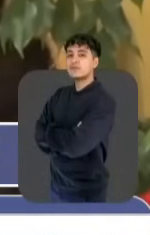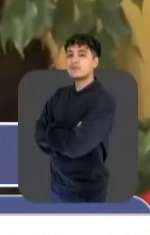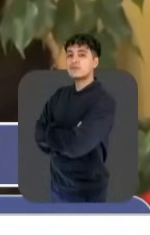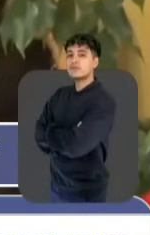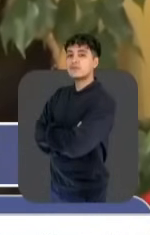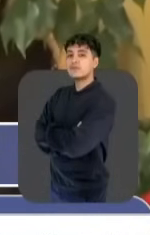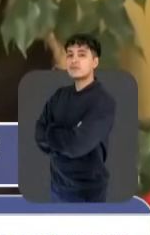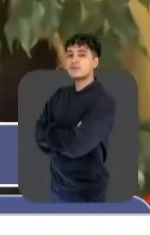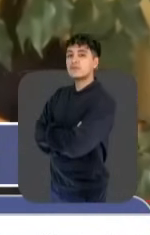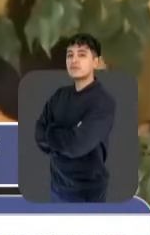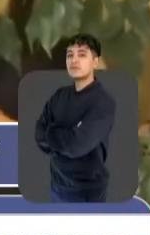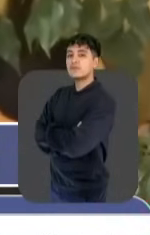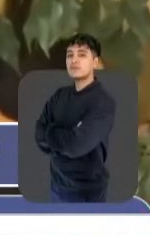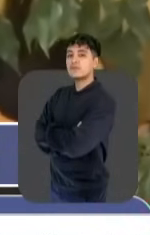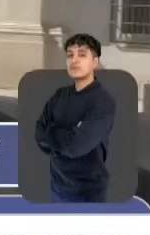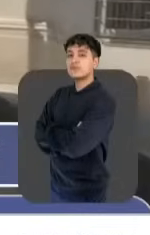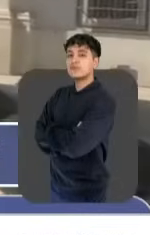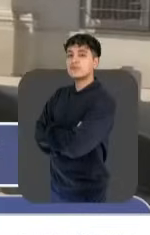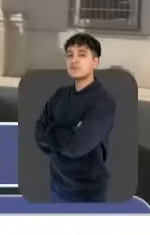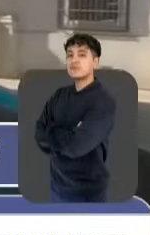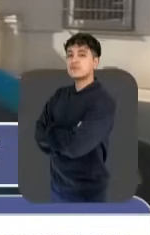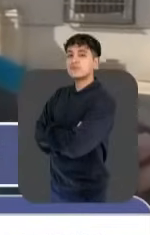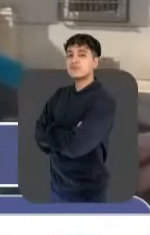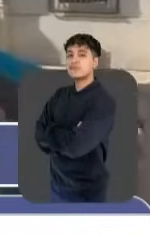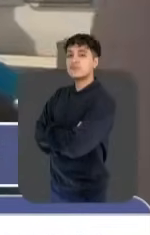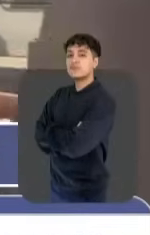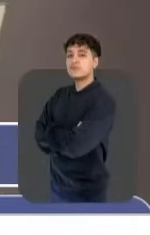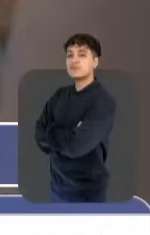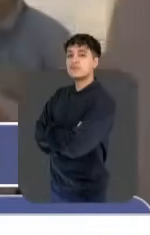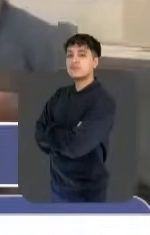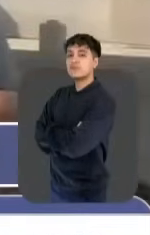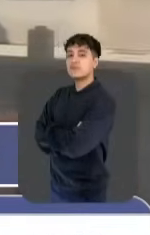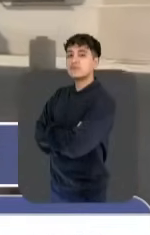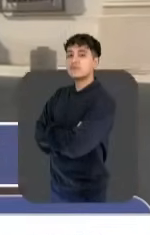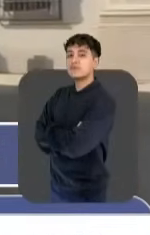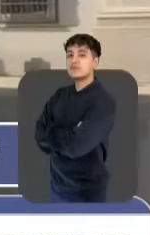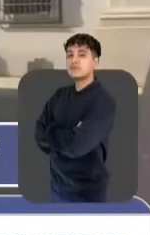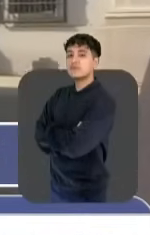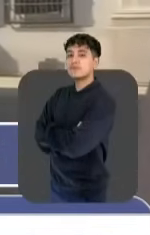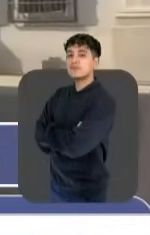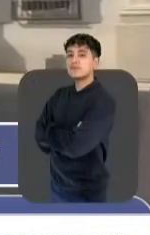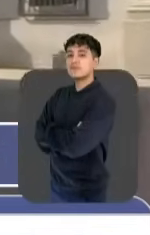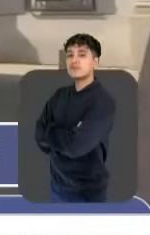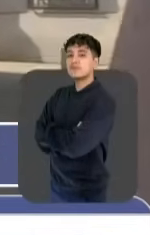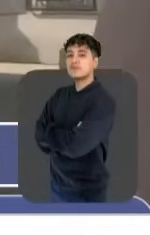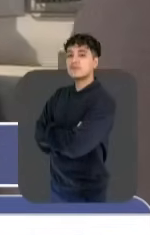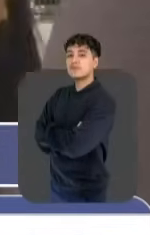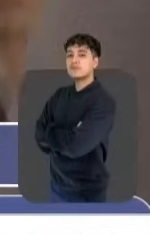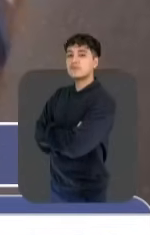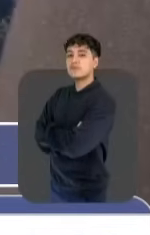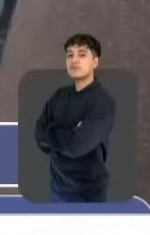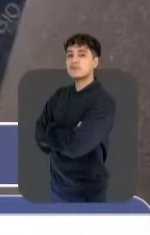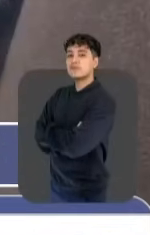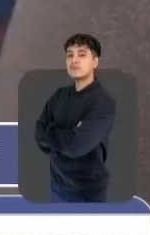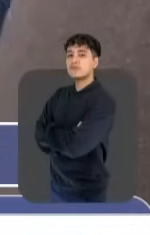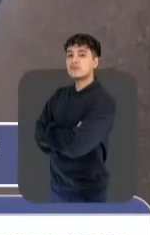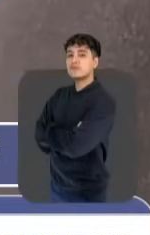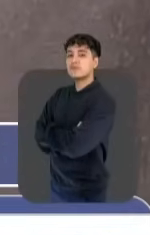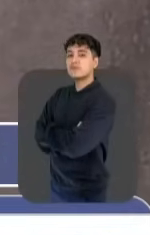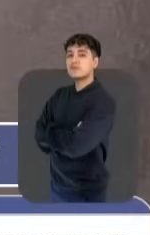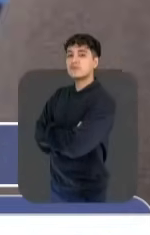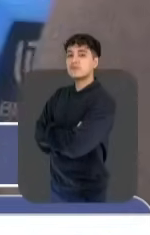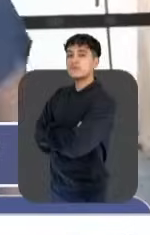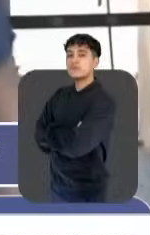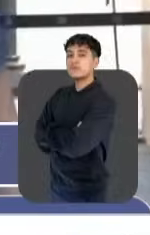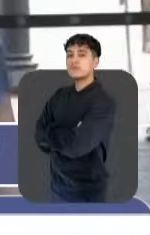hecho abandono diferentes nombres vinculados al Partido Socialista, desde Gabriel de la Fuente, ex jefe de gabinete de Monsalve,